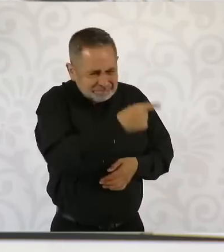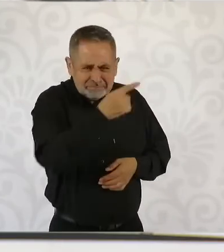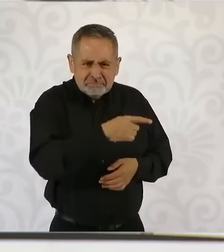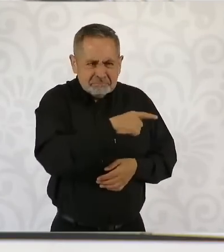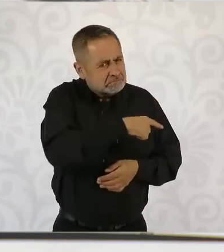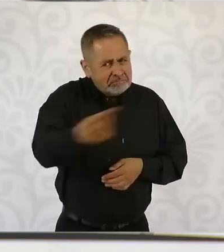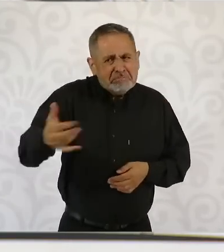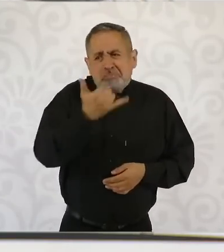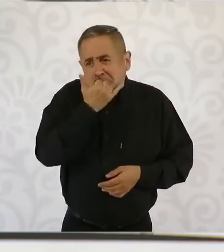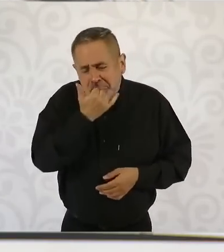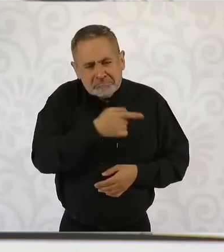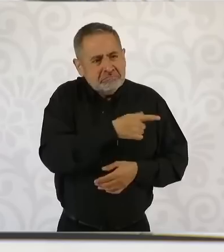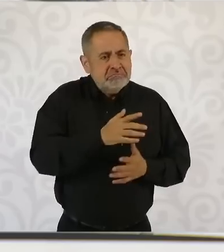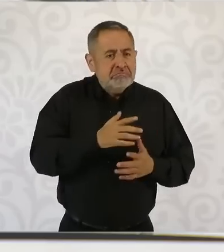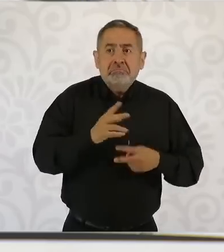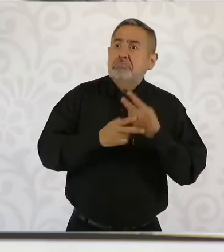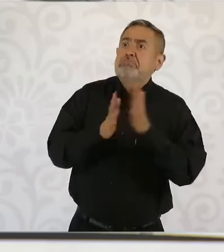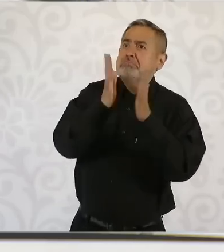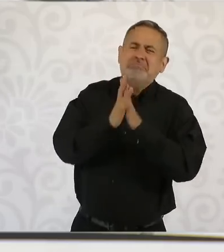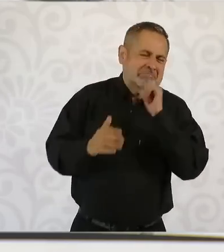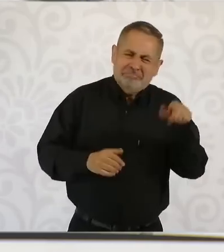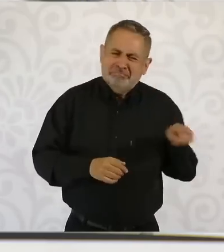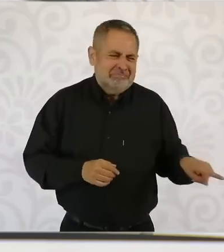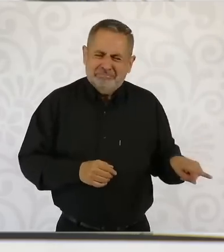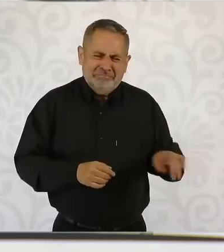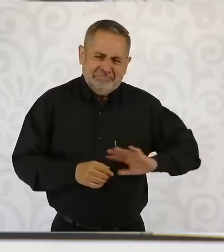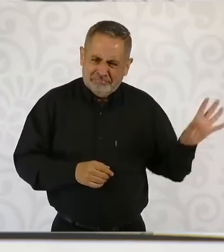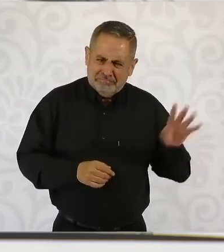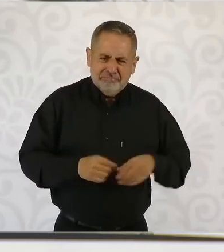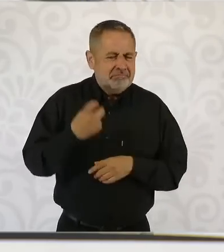participar. Entonces, eso sí